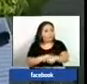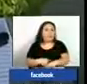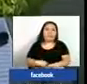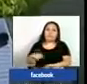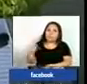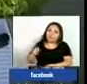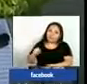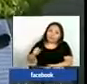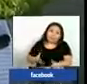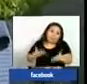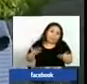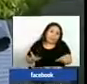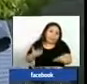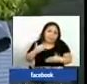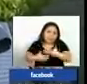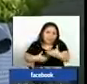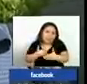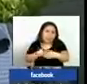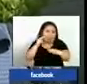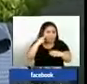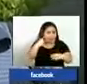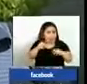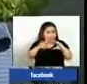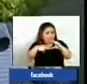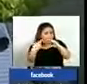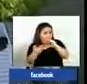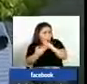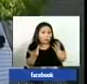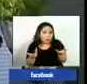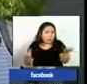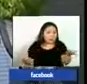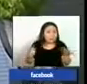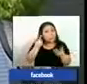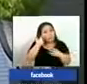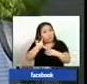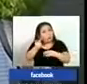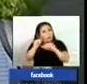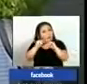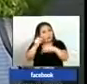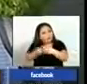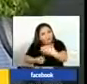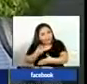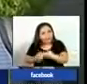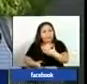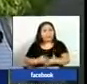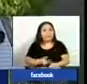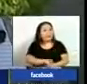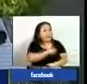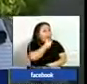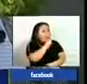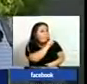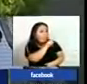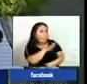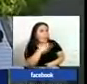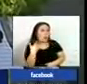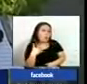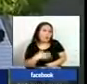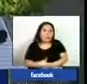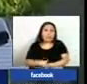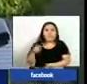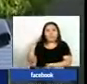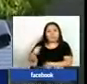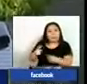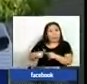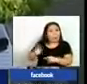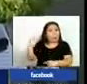todo se puede seguir virtualmente para eso está la tecnología creo que esa es mi opinión aunque la gente está acostumbrada ¿verdad? sí es que las